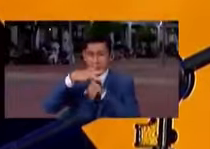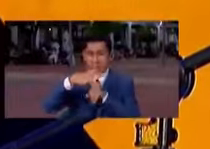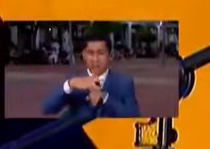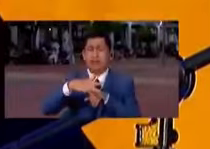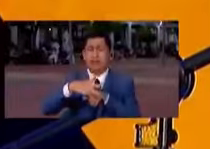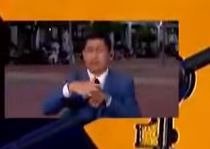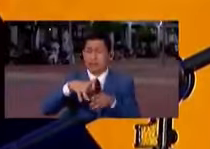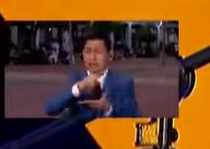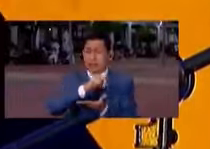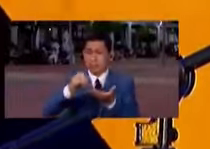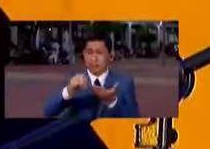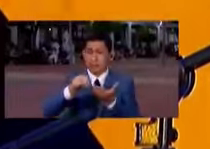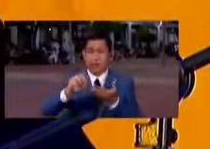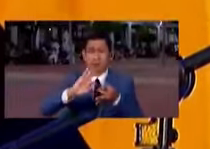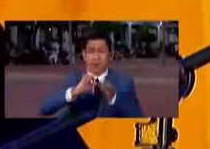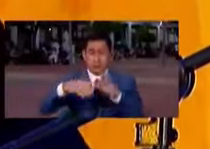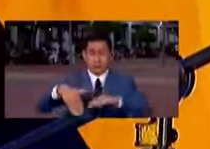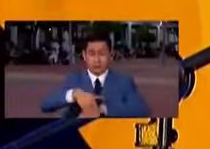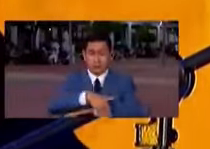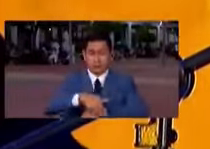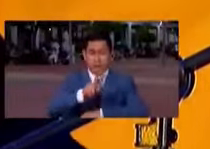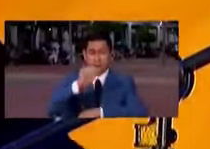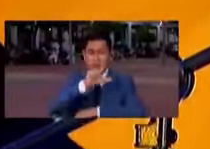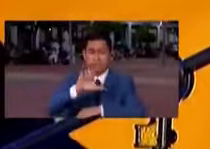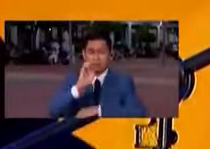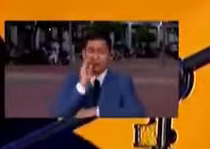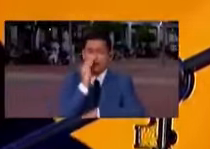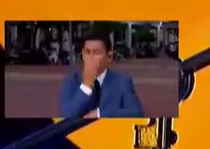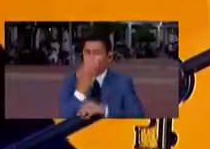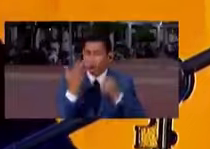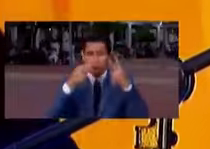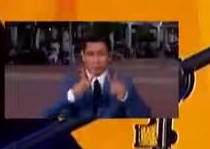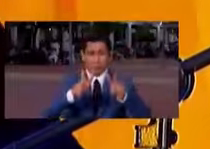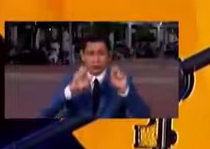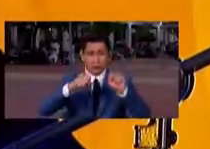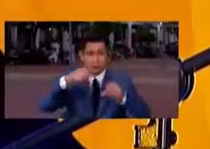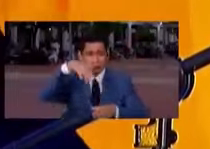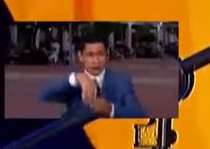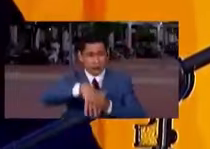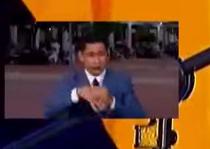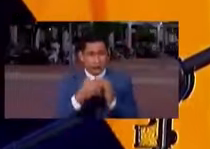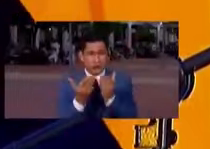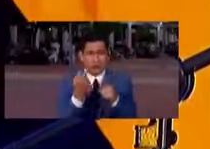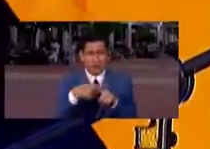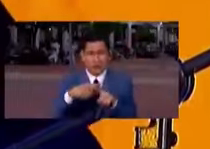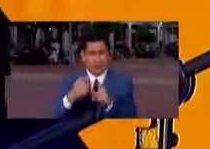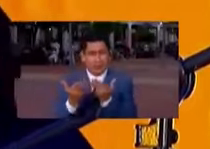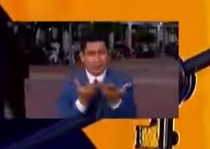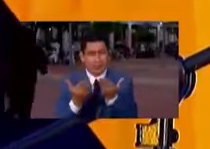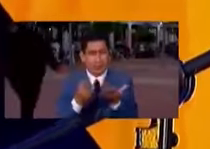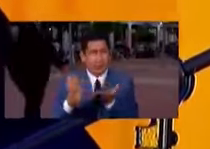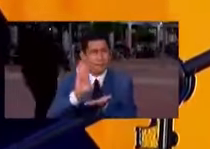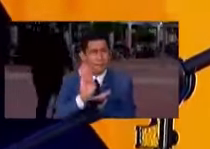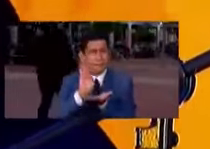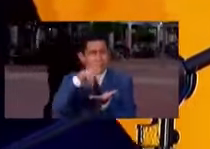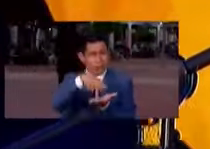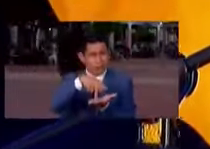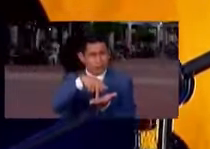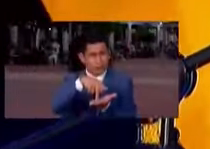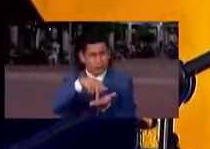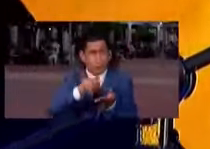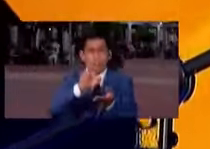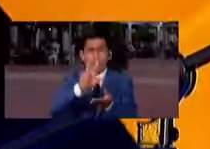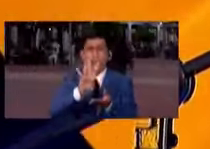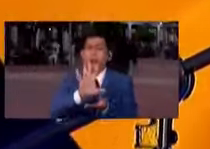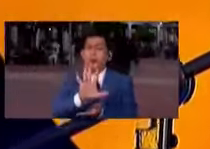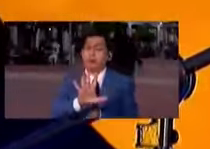Salado. Pavimentación en Valle de la Flor, pavimentación en implementación de alcantarillado hidrosanitario en cooperativas Bastión, bloque 3, 4